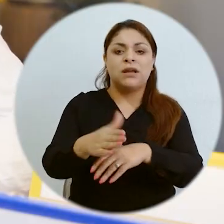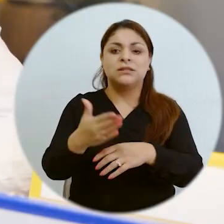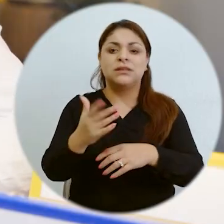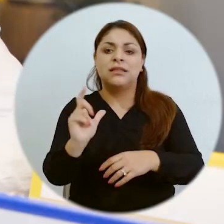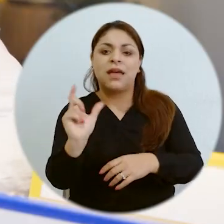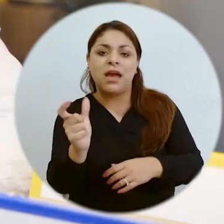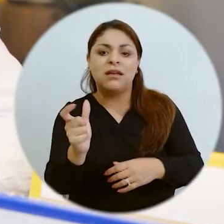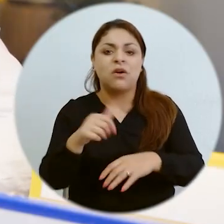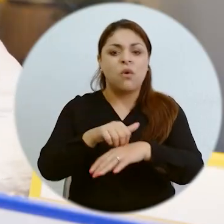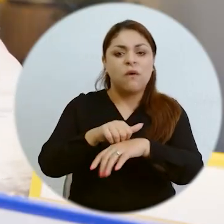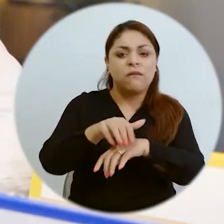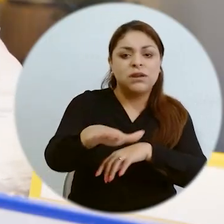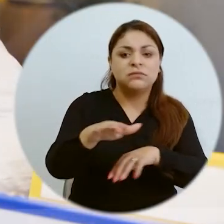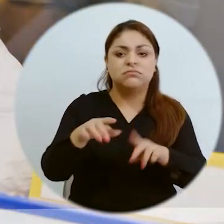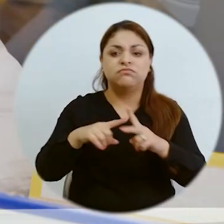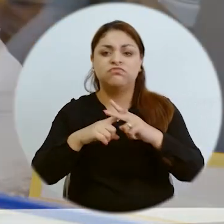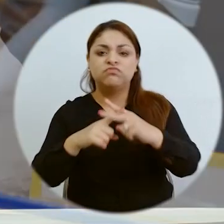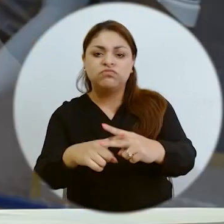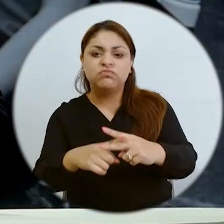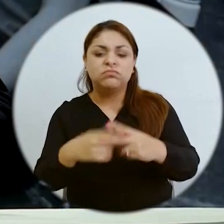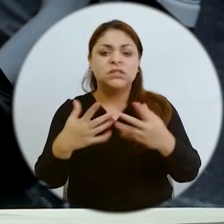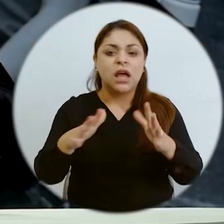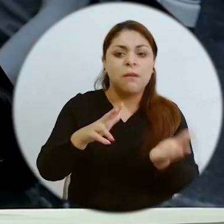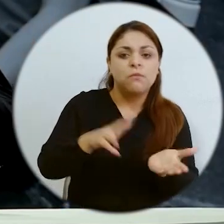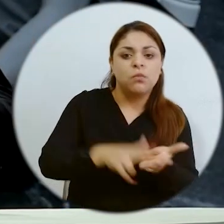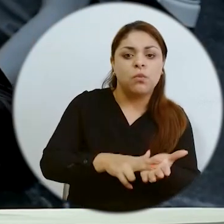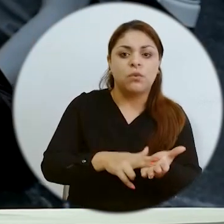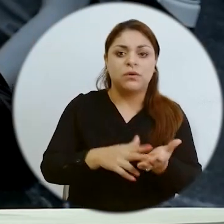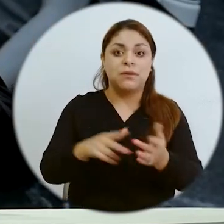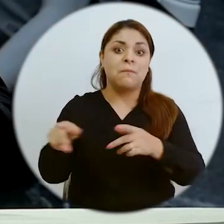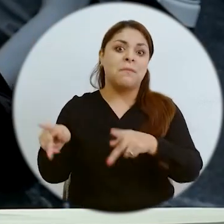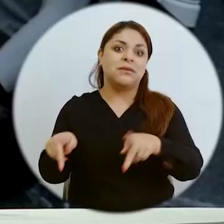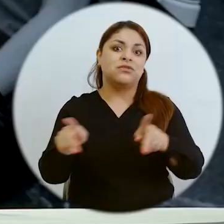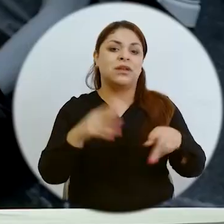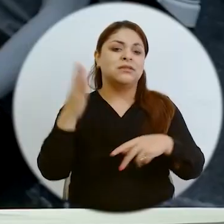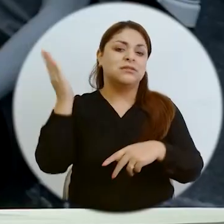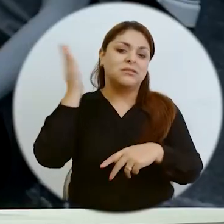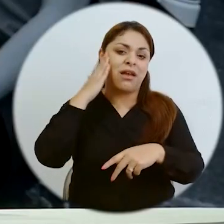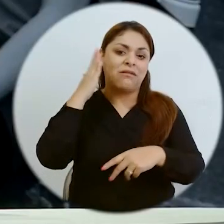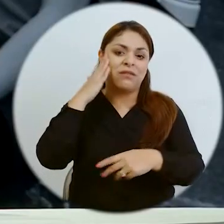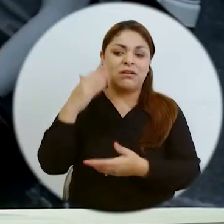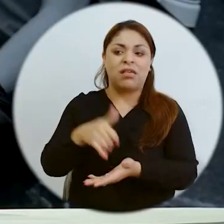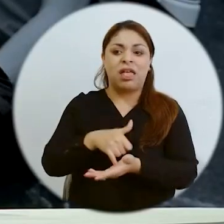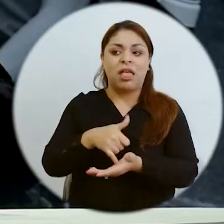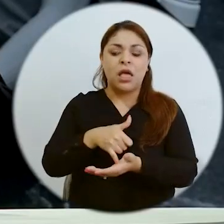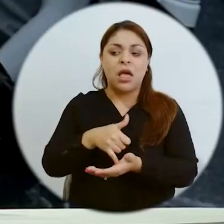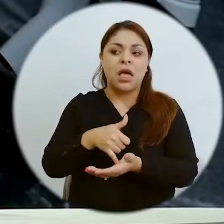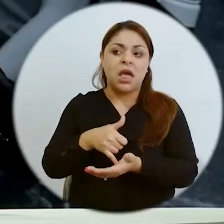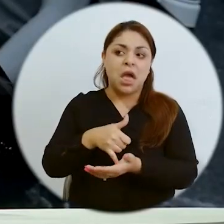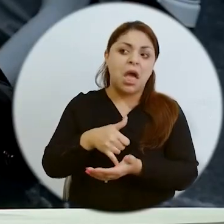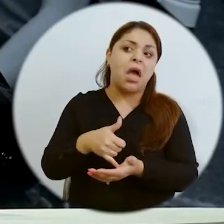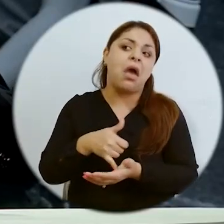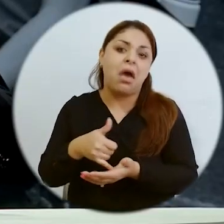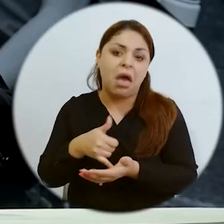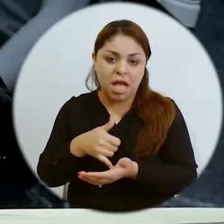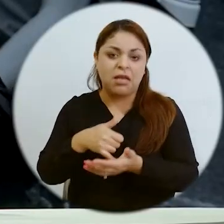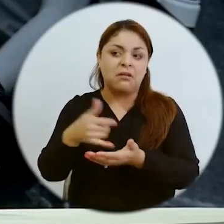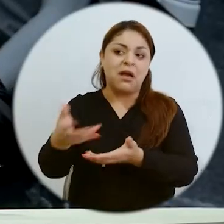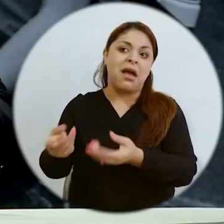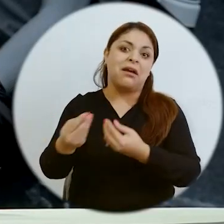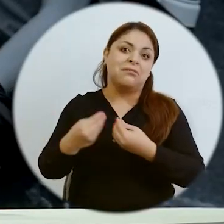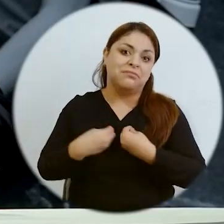crédito preaprobado, etcétera, sabiendo que la gente es vulnerable para todavía hacerle un problema